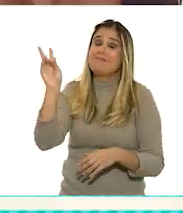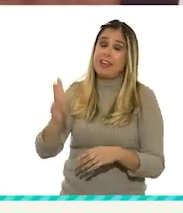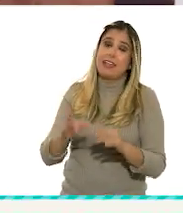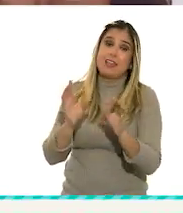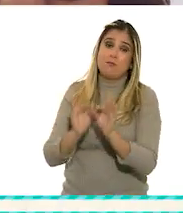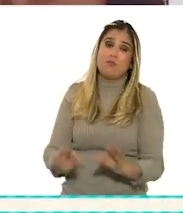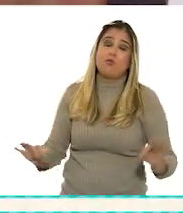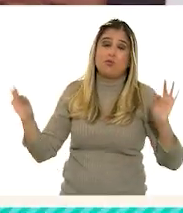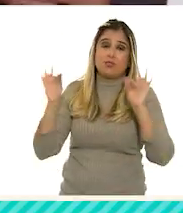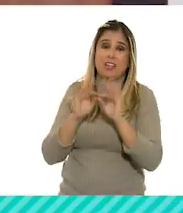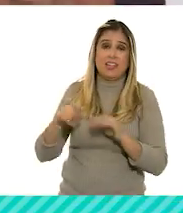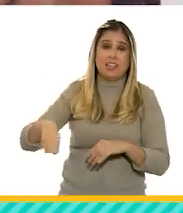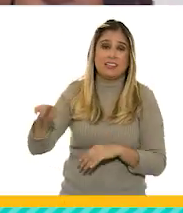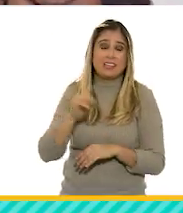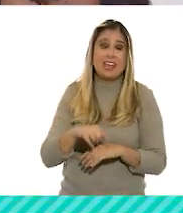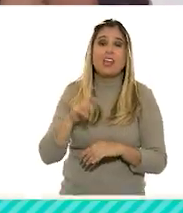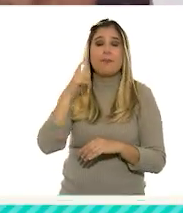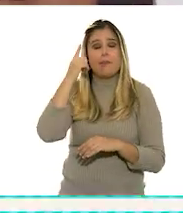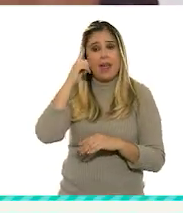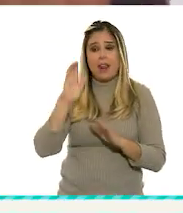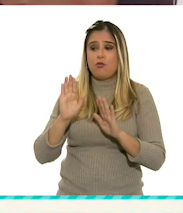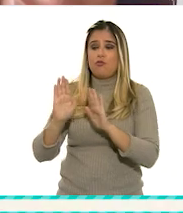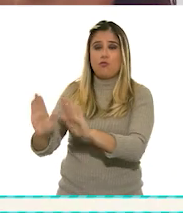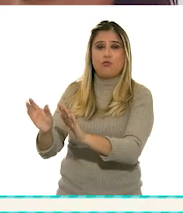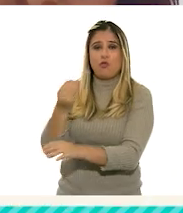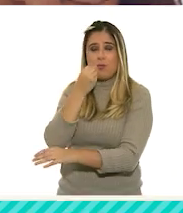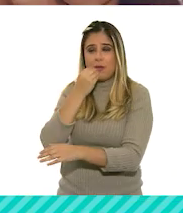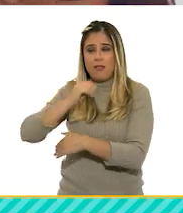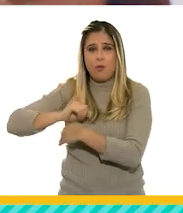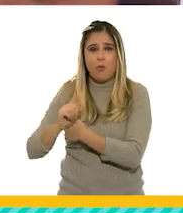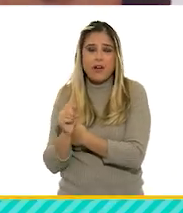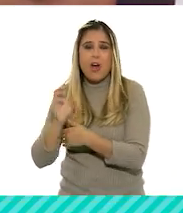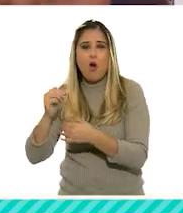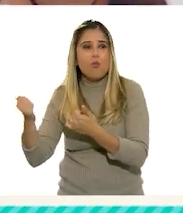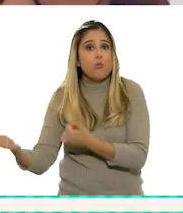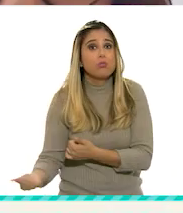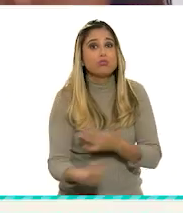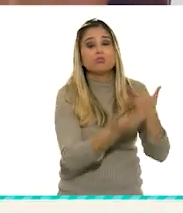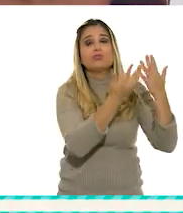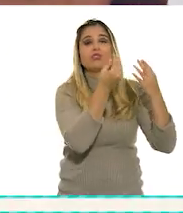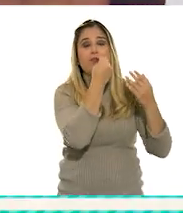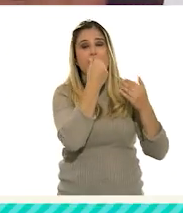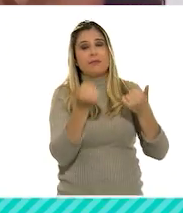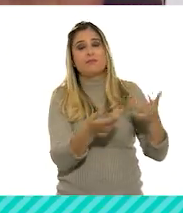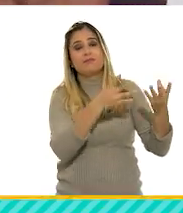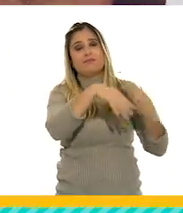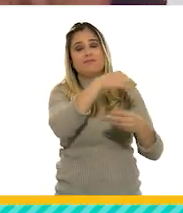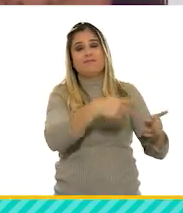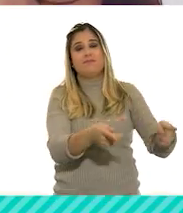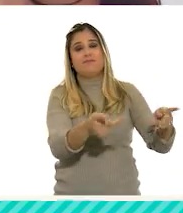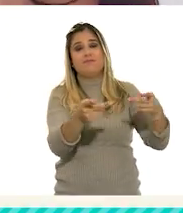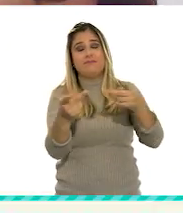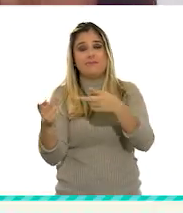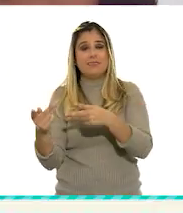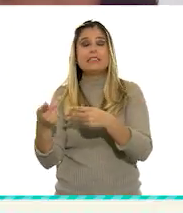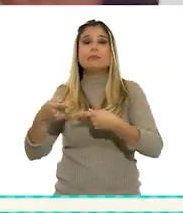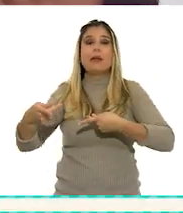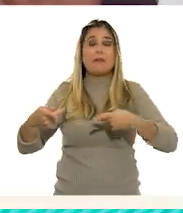importante, tanto en el almacenamiento como en la transportación y, por supuesto, en la preparación de los